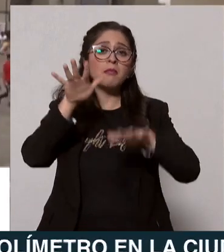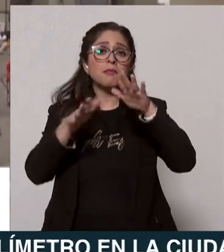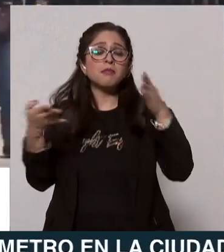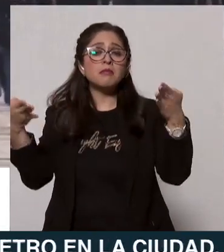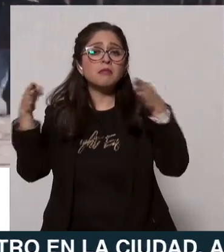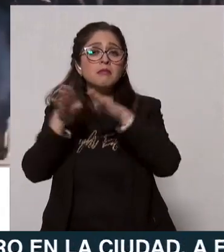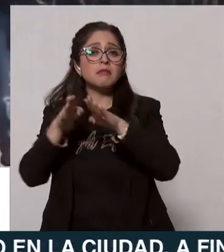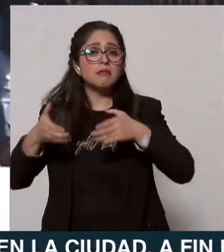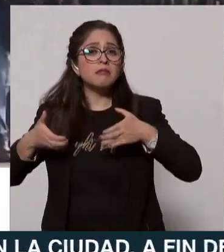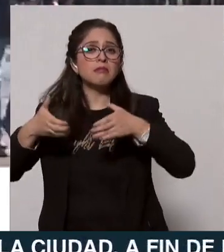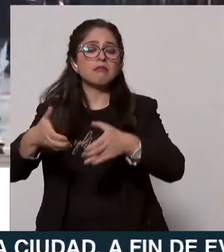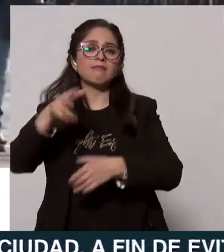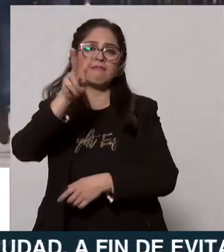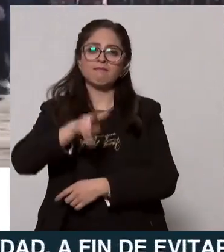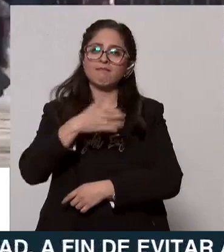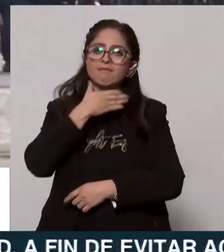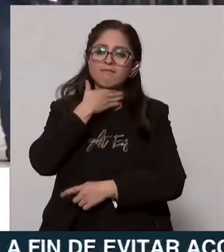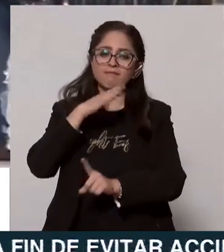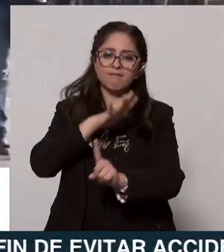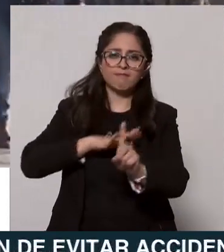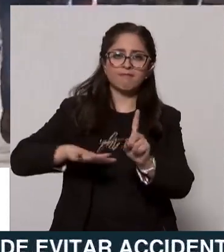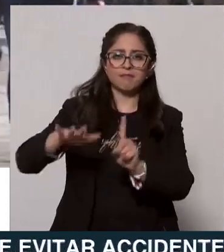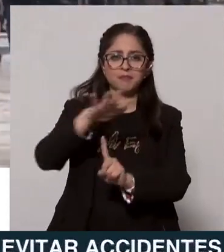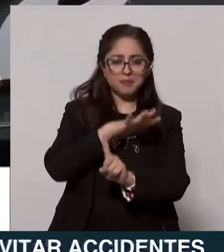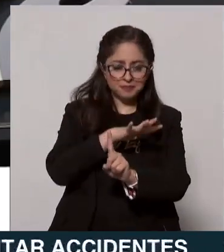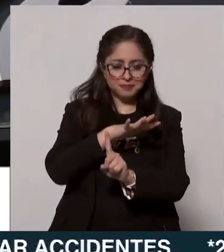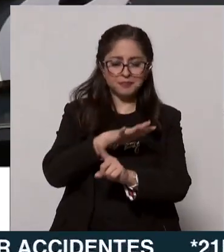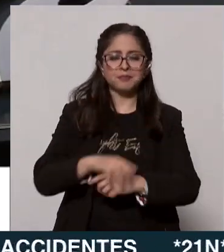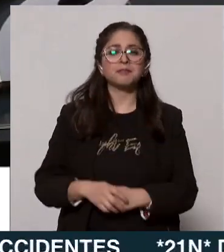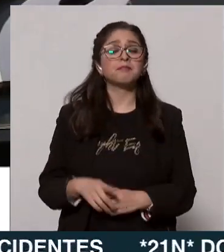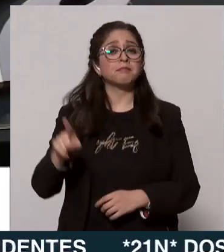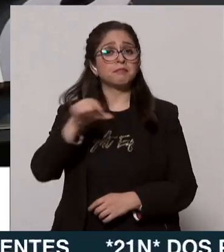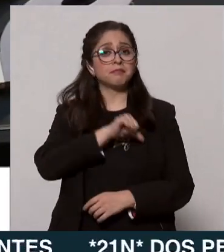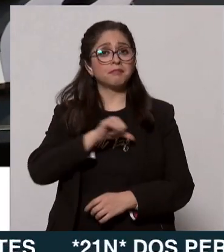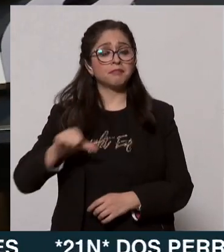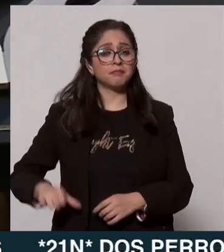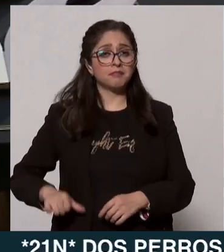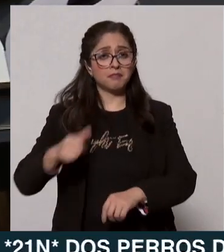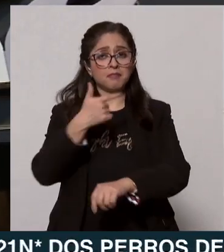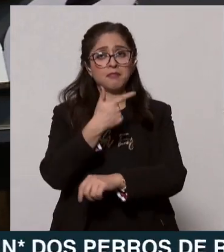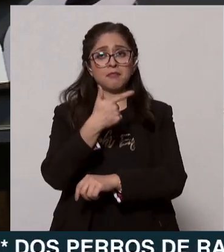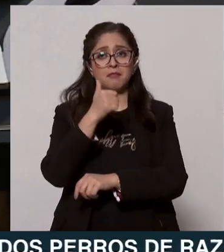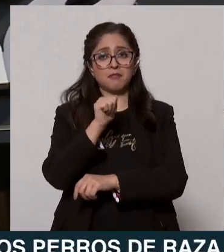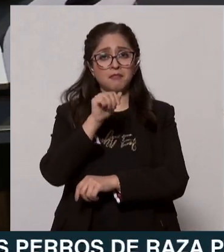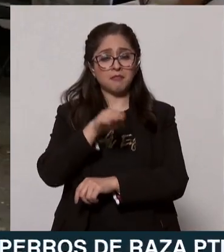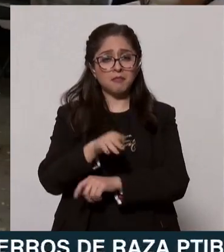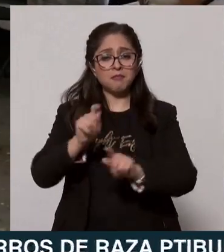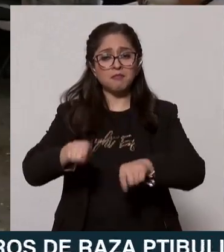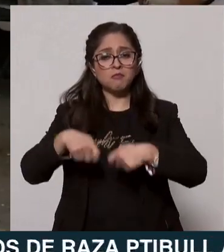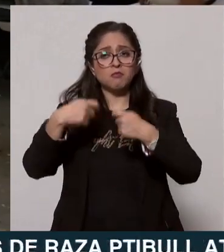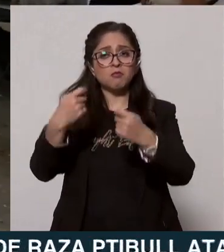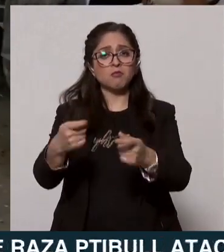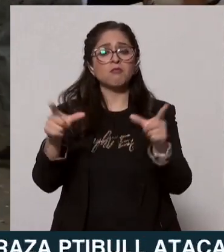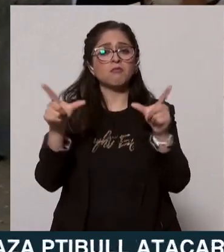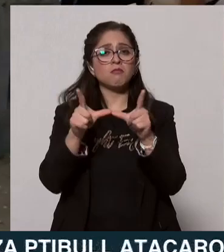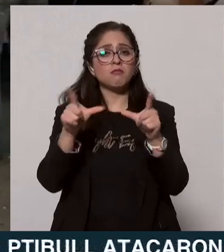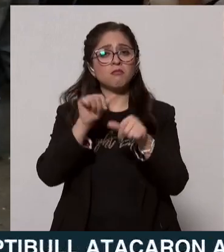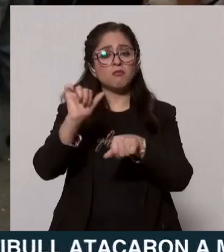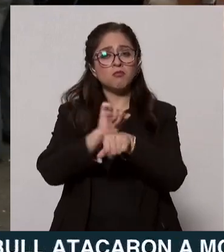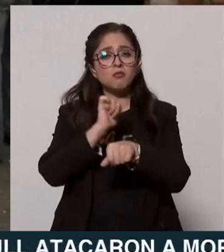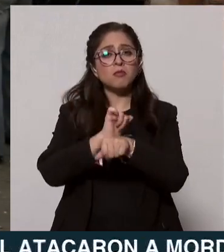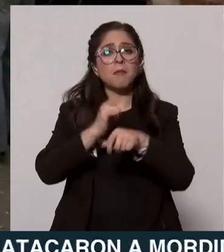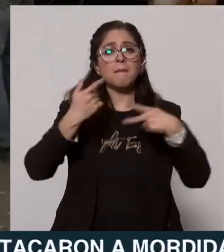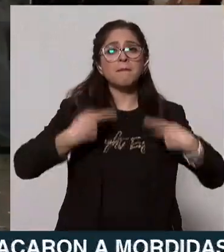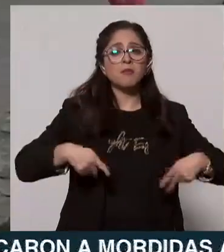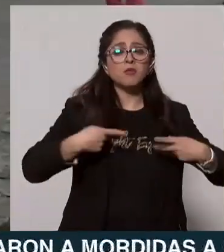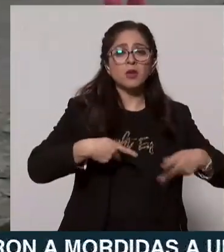y caos vial en los alrededores. Ante esto, la alcaldía Gustavo Madero entrega tarjetones vehiculares a residentes y comerciantes de la